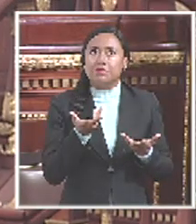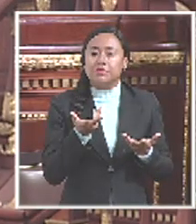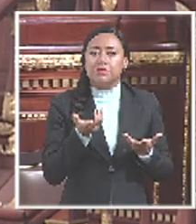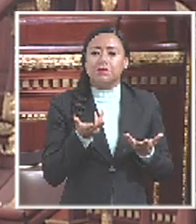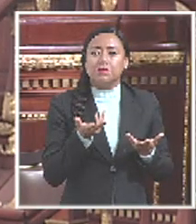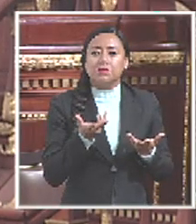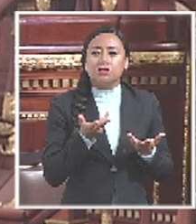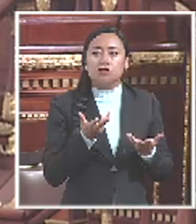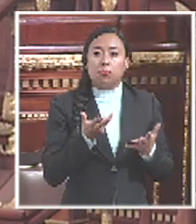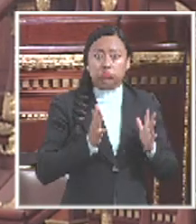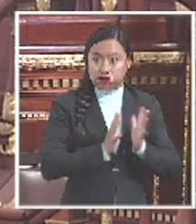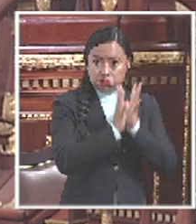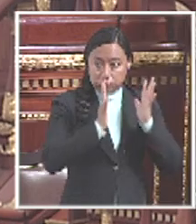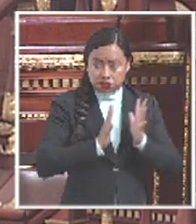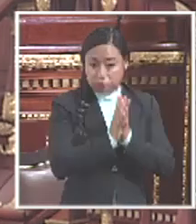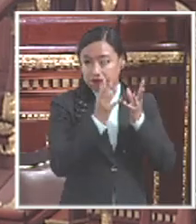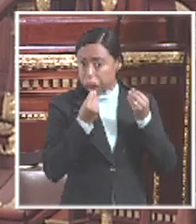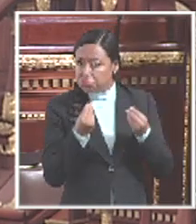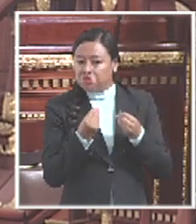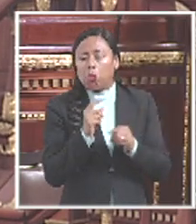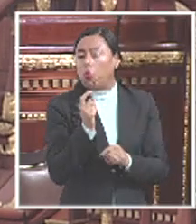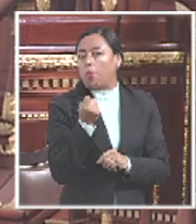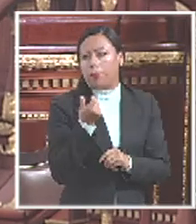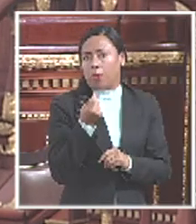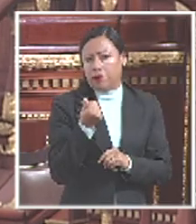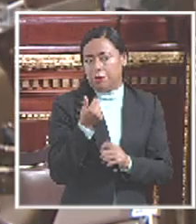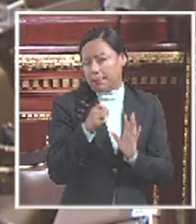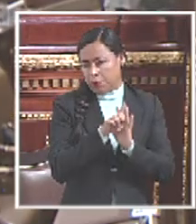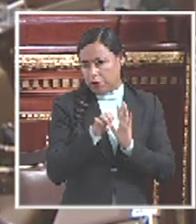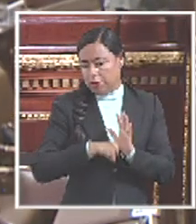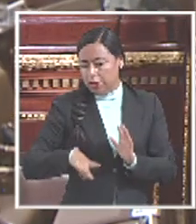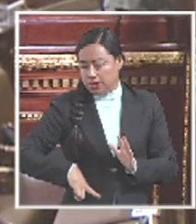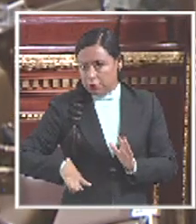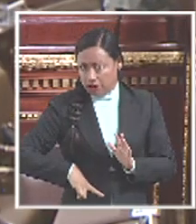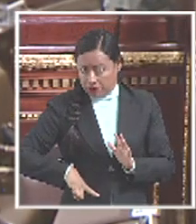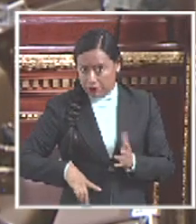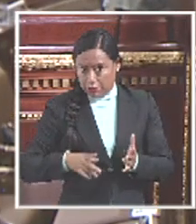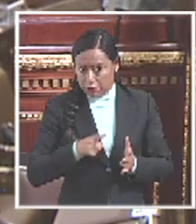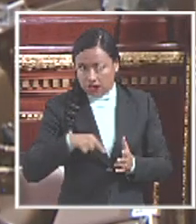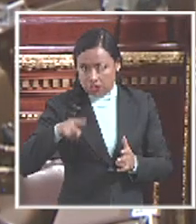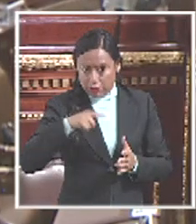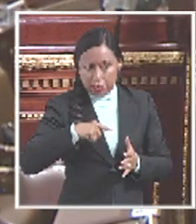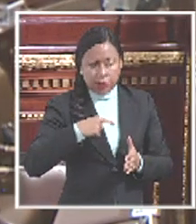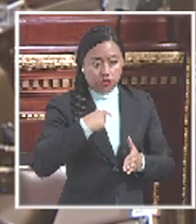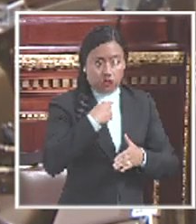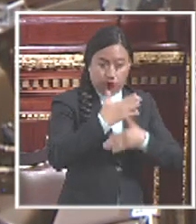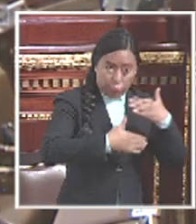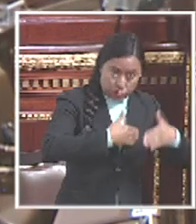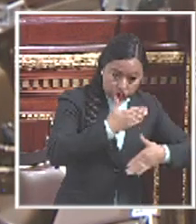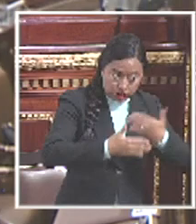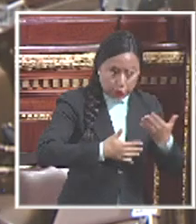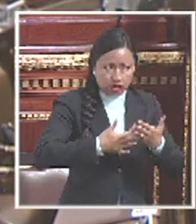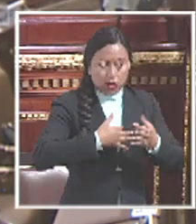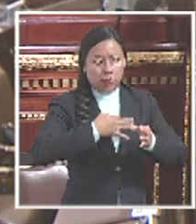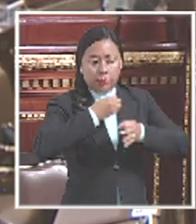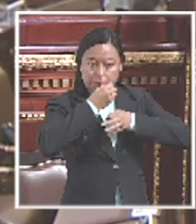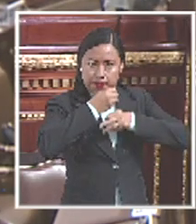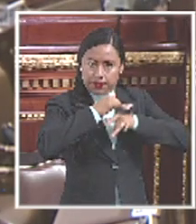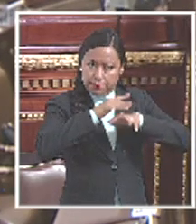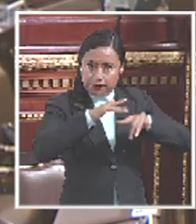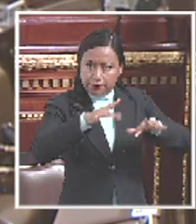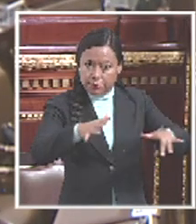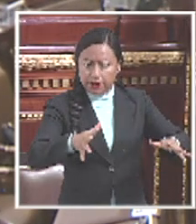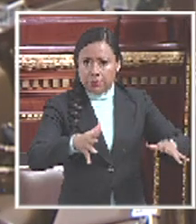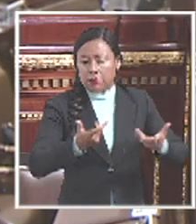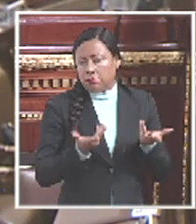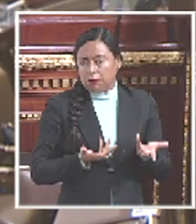poca participación el gobierno en el proceso de difusión, en la sensibilización de los negocios y ha